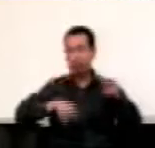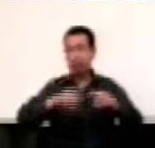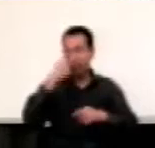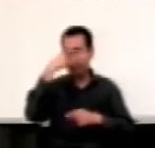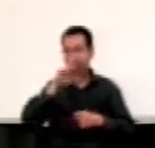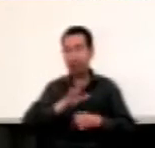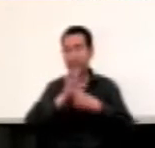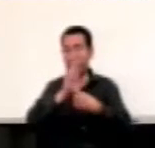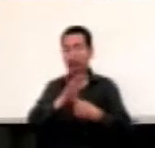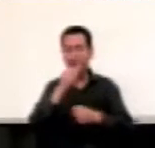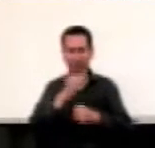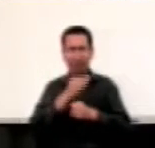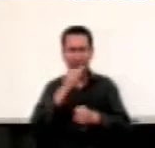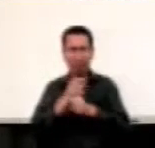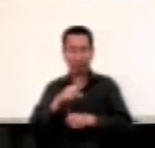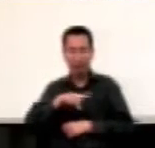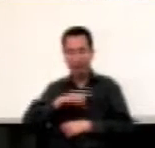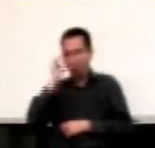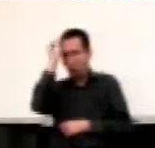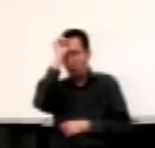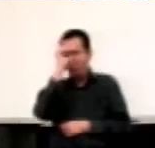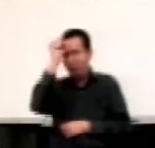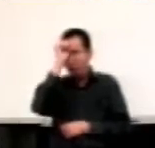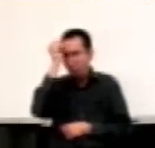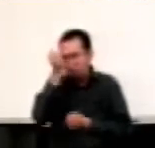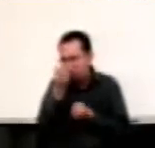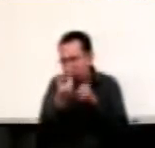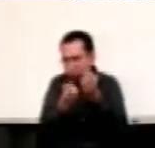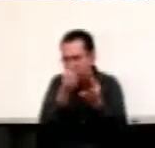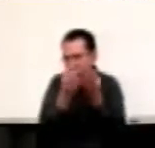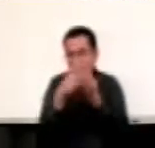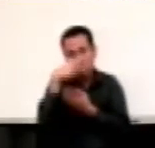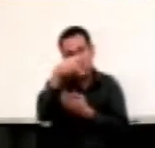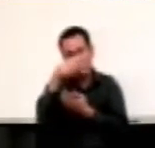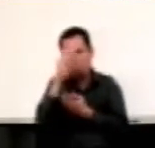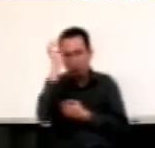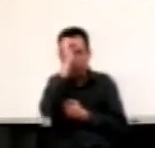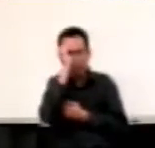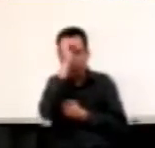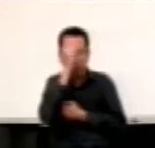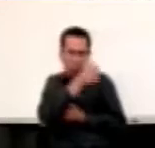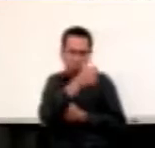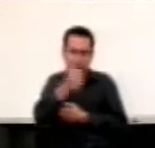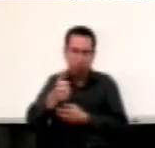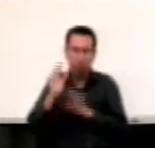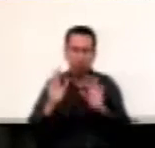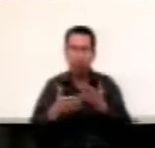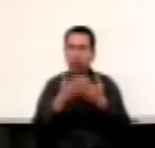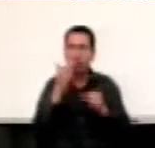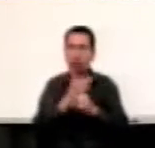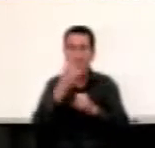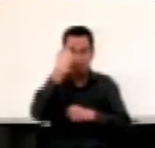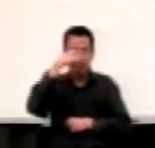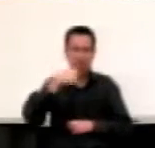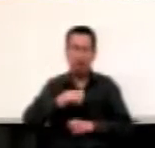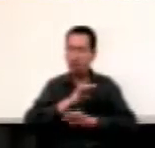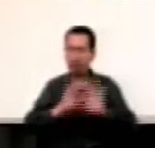y refrendar los comentarios que yo estoy haciendo, que muy seguramente así será. Y bueno, por mi parte es